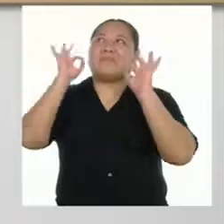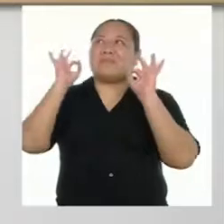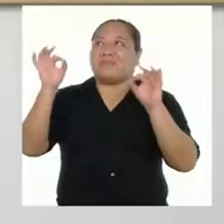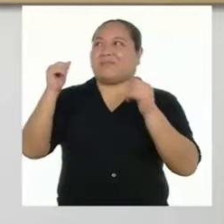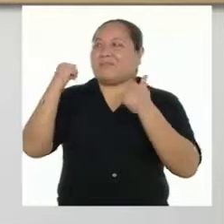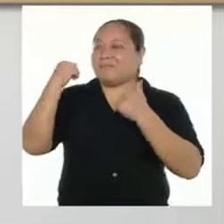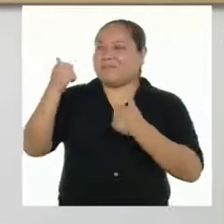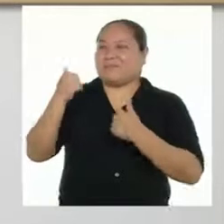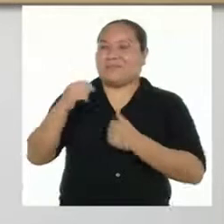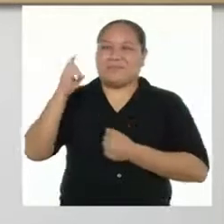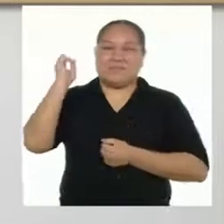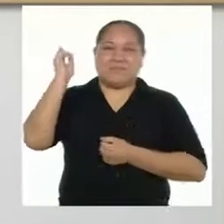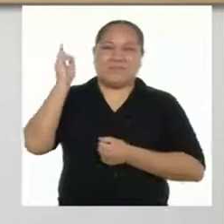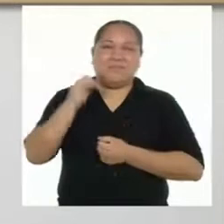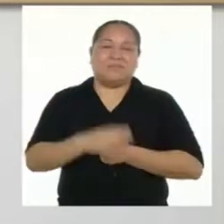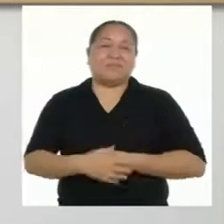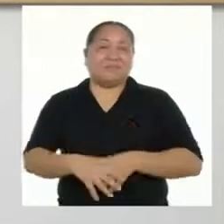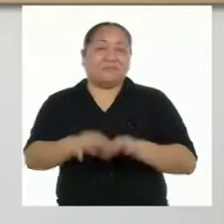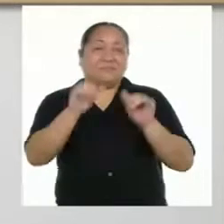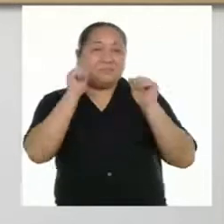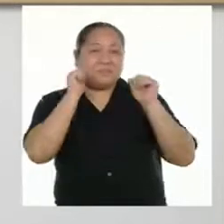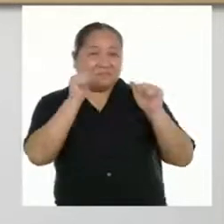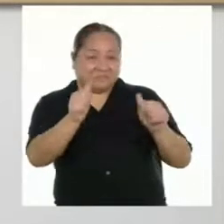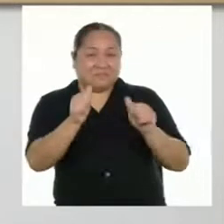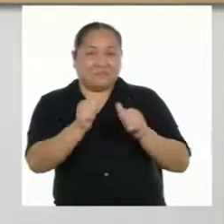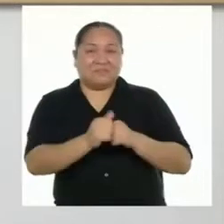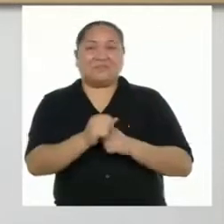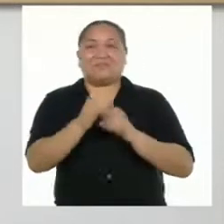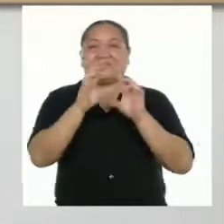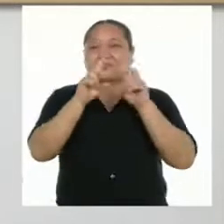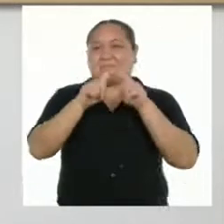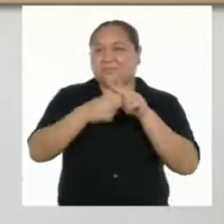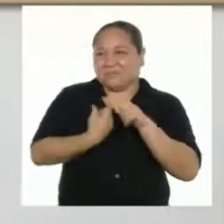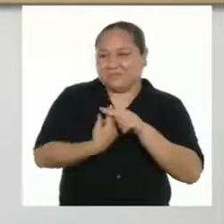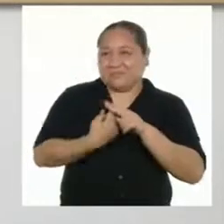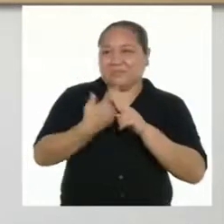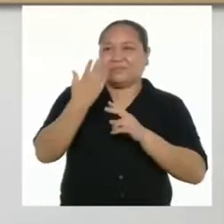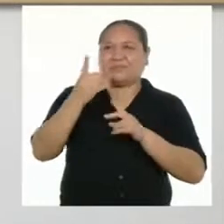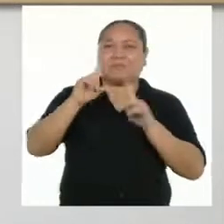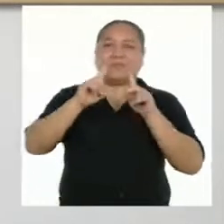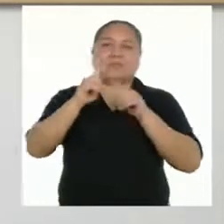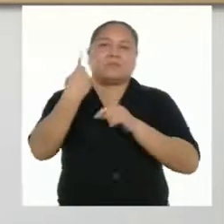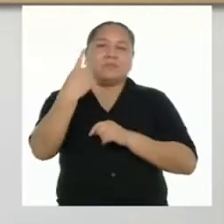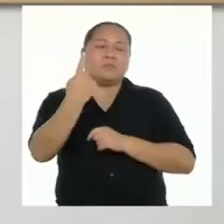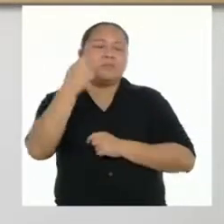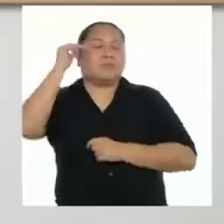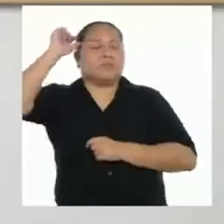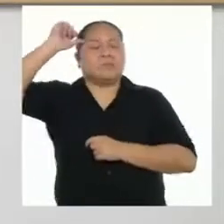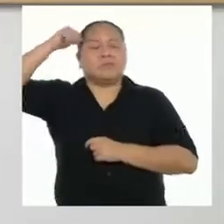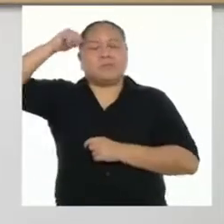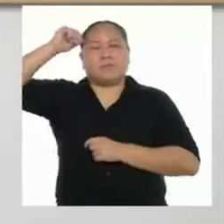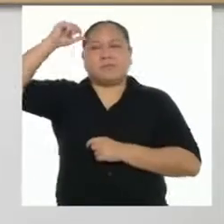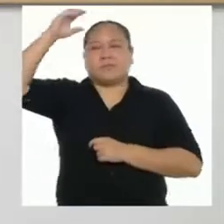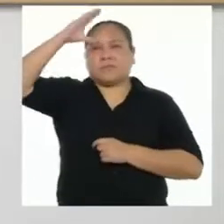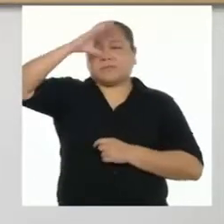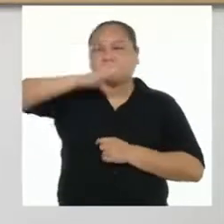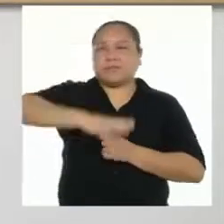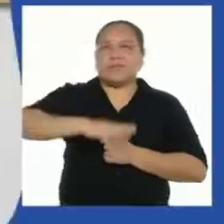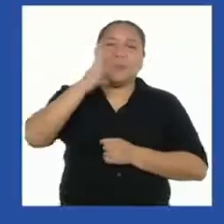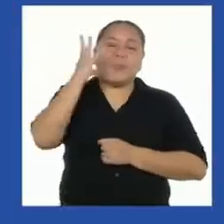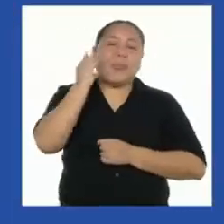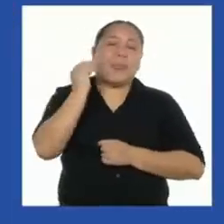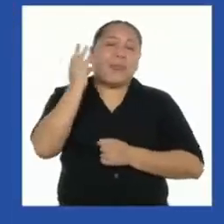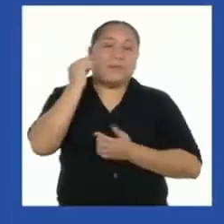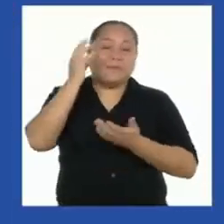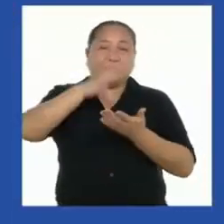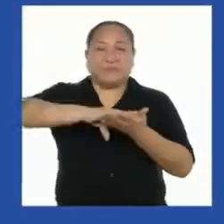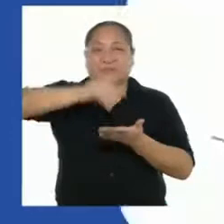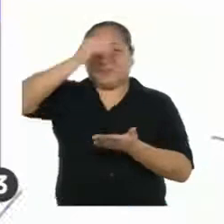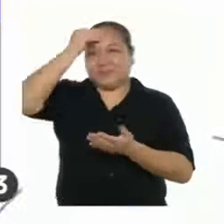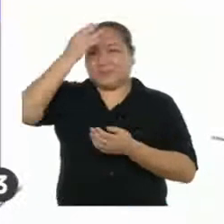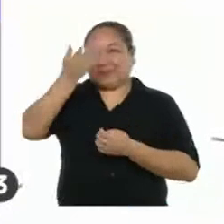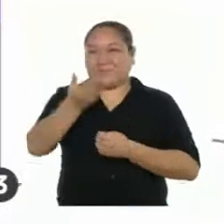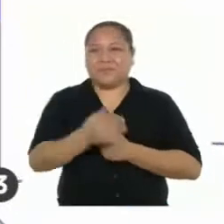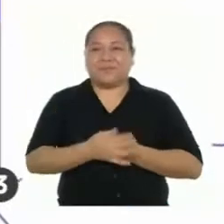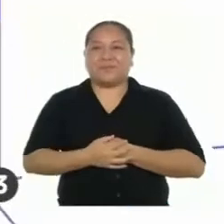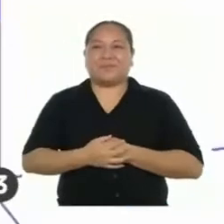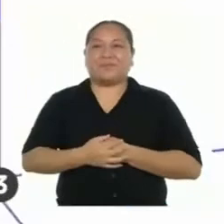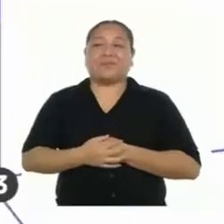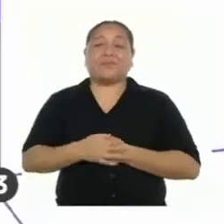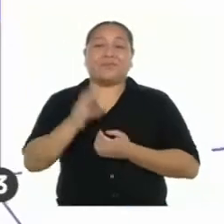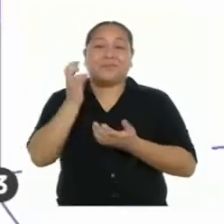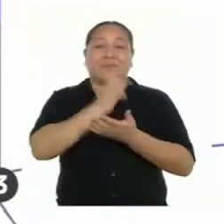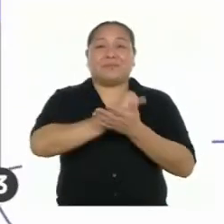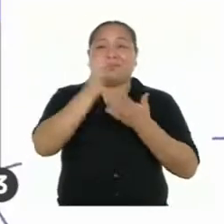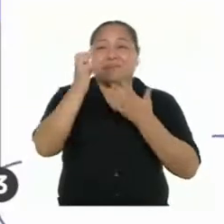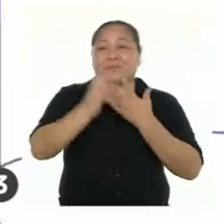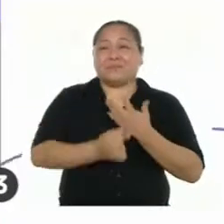profesor. Excelente. Empecemos entonces. Primero sería bueno recordar nuestra experiencia de aprendizaje.